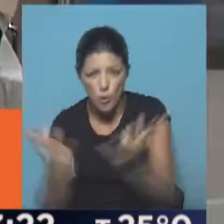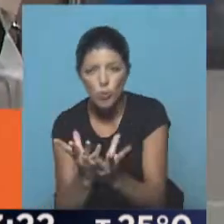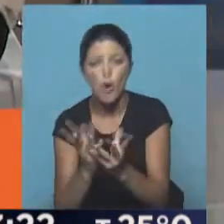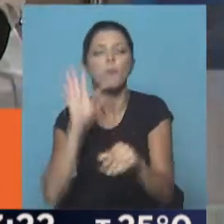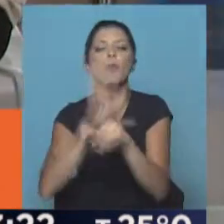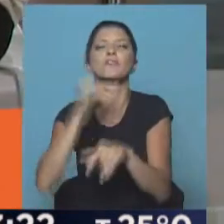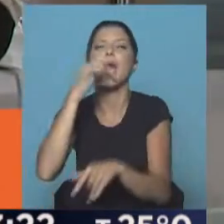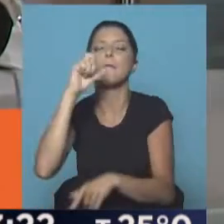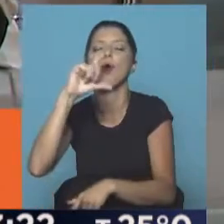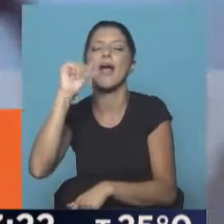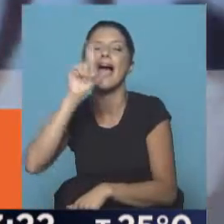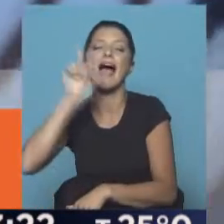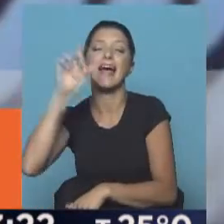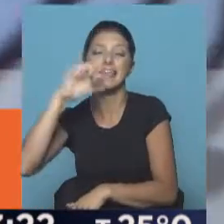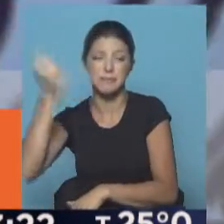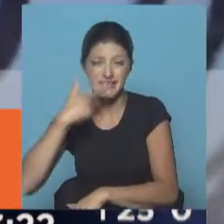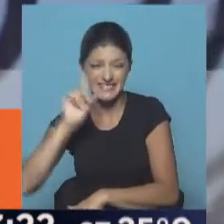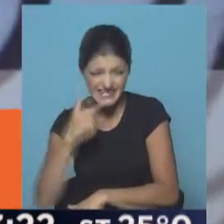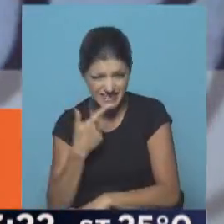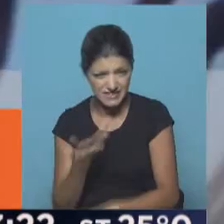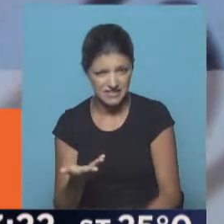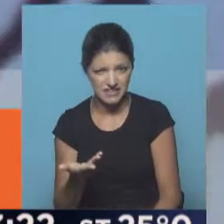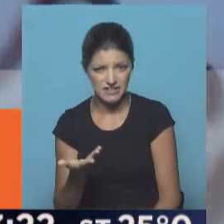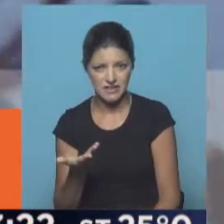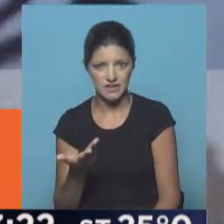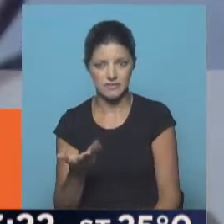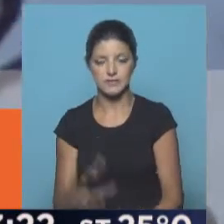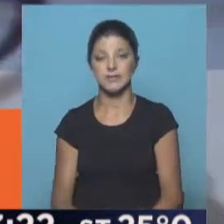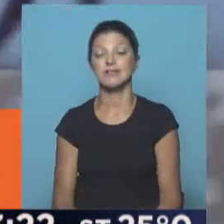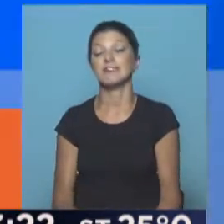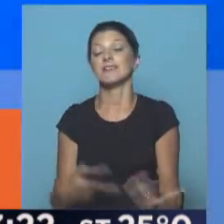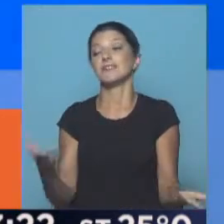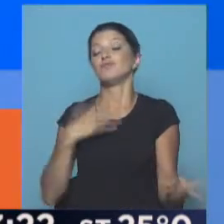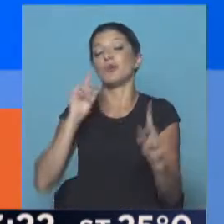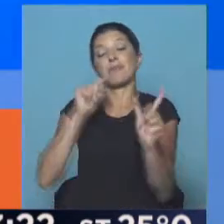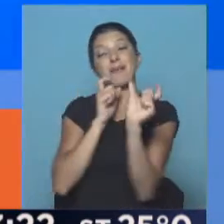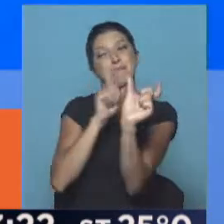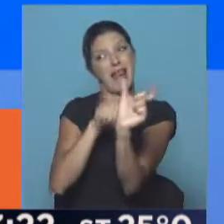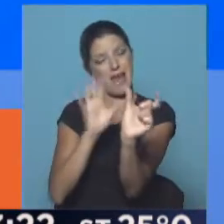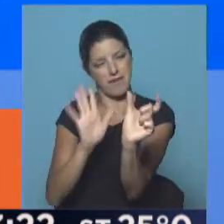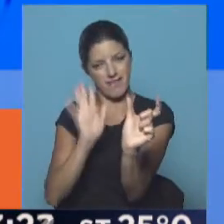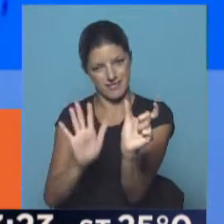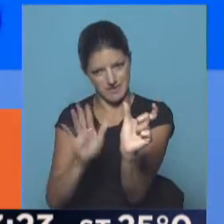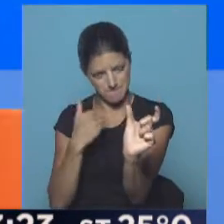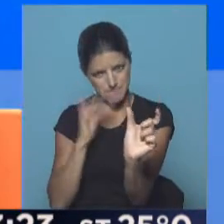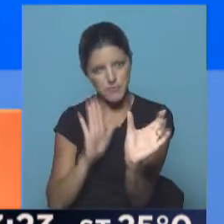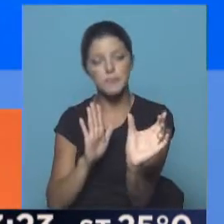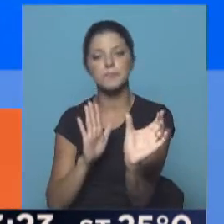cultura? Yo creo que, yo no sé si utilizaría la palabra apocalipsis,